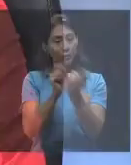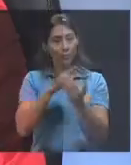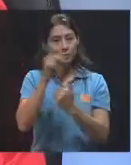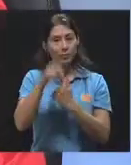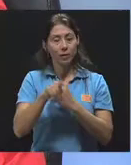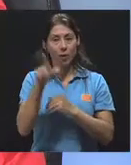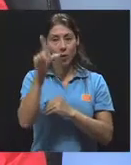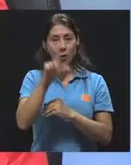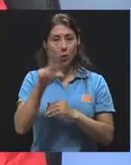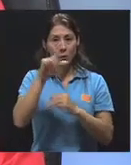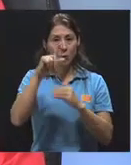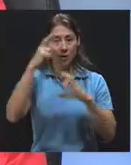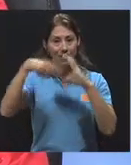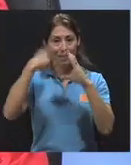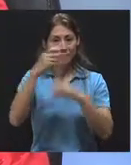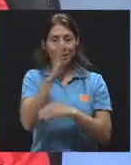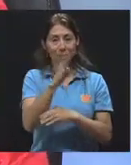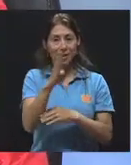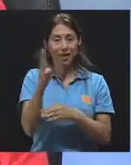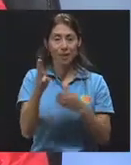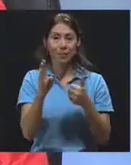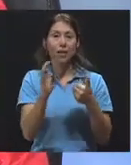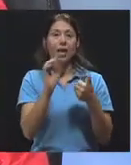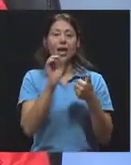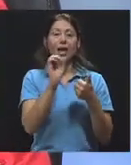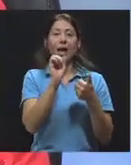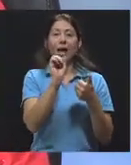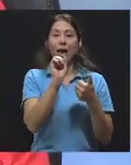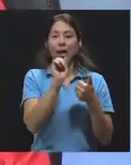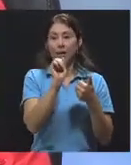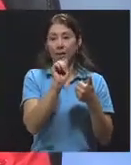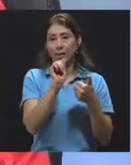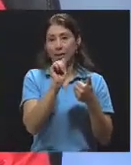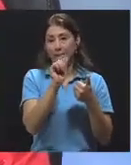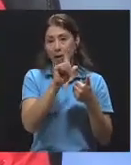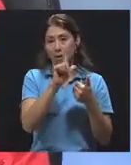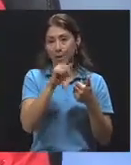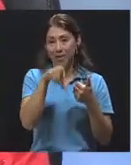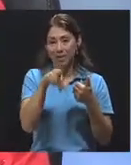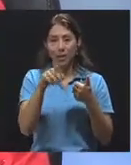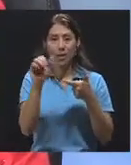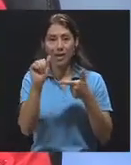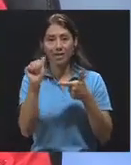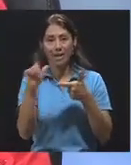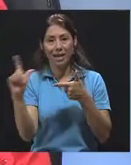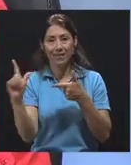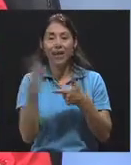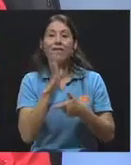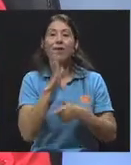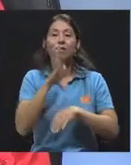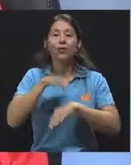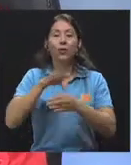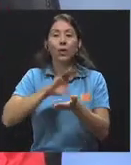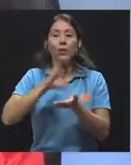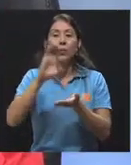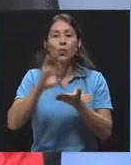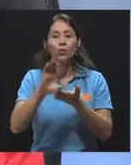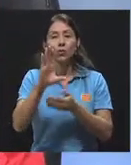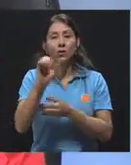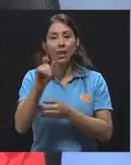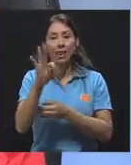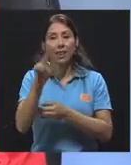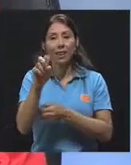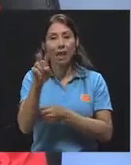Continuamos el lunes de Cinemateca, tenemos a Laura Pacheco y Alessandra Latichev hablando de los cursos de actualización profesional del CETAF. Muy importante, siempre